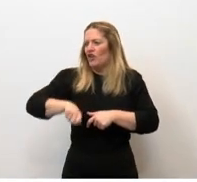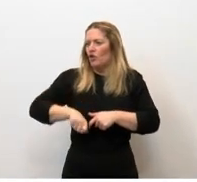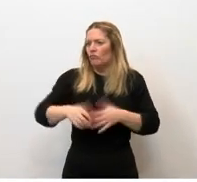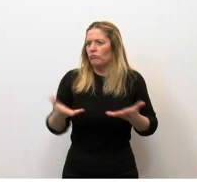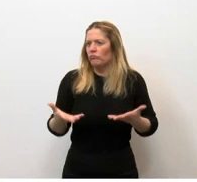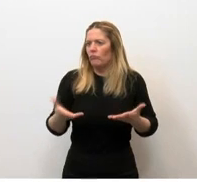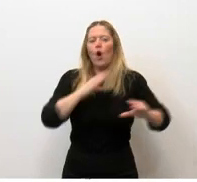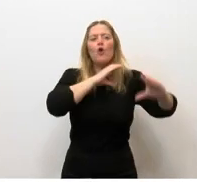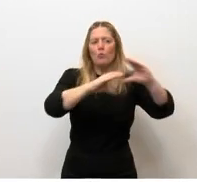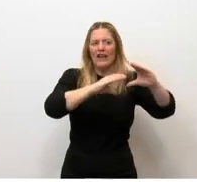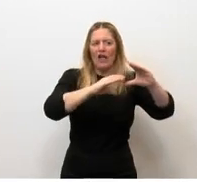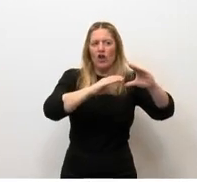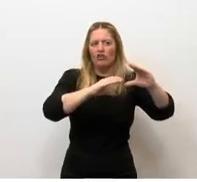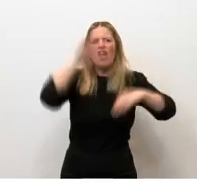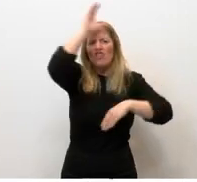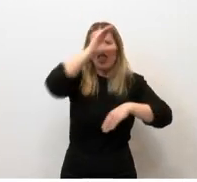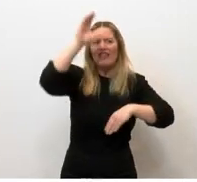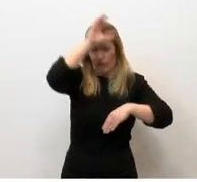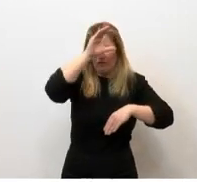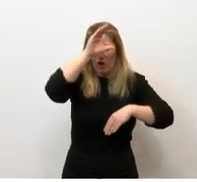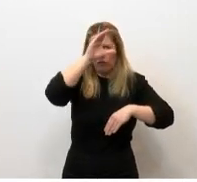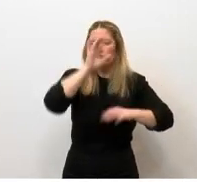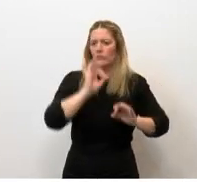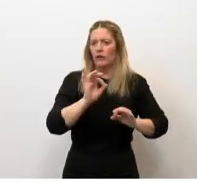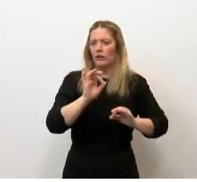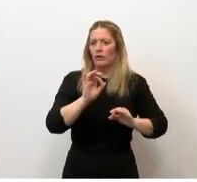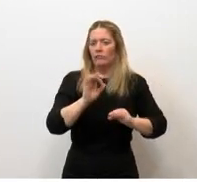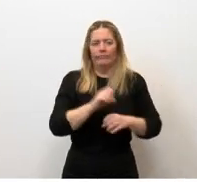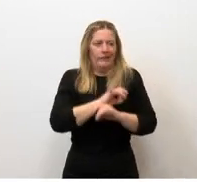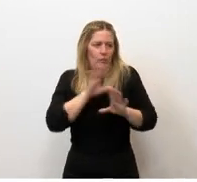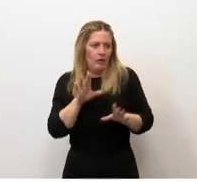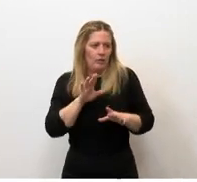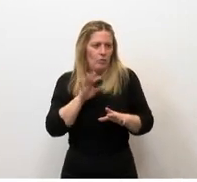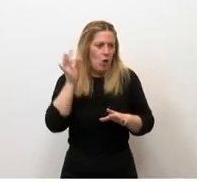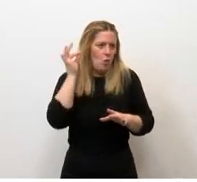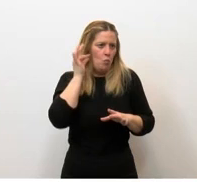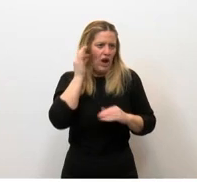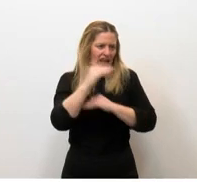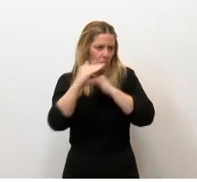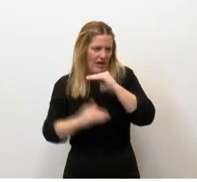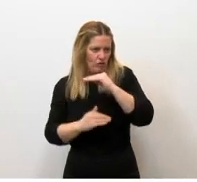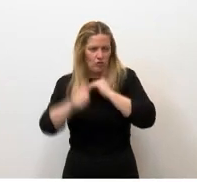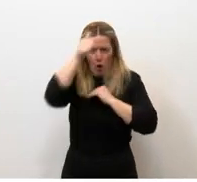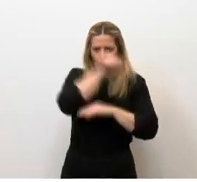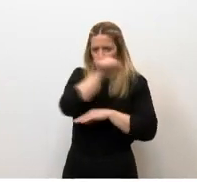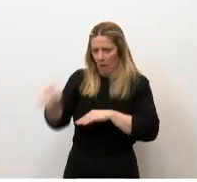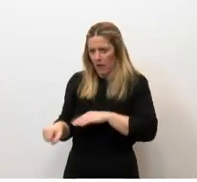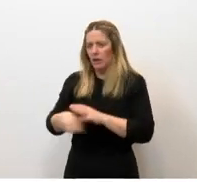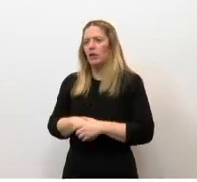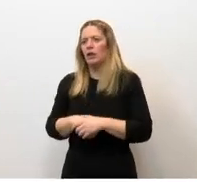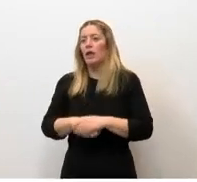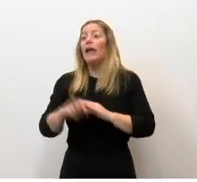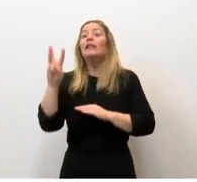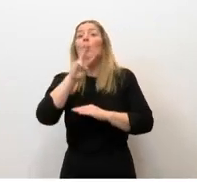o comunicador científico. Por supuesto, menos mujeres que hombres. En Wikipedia,